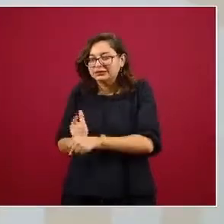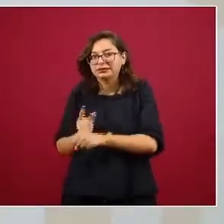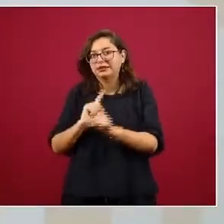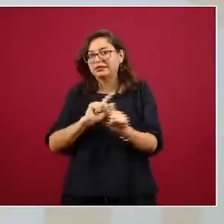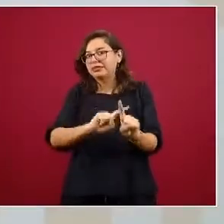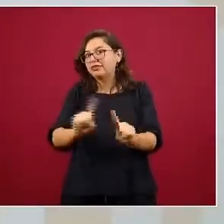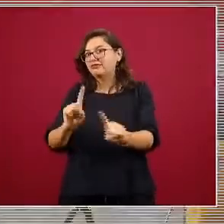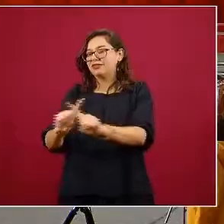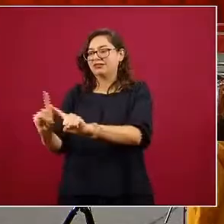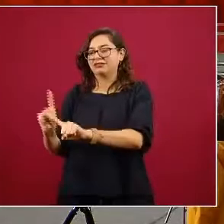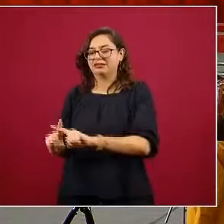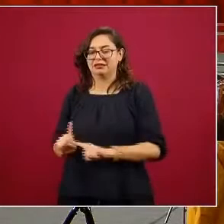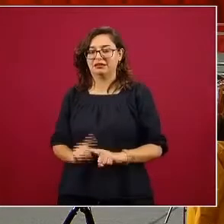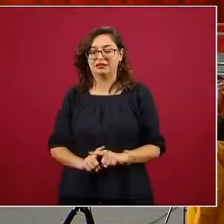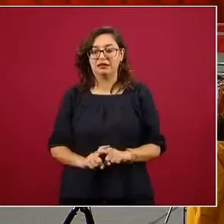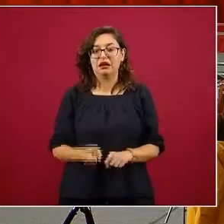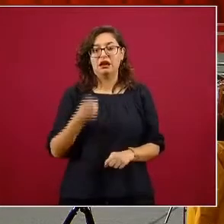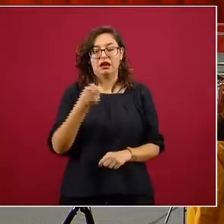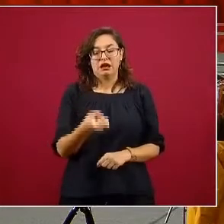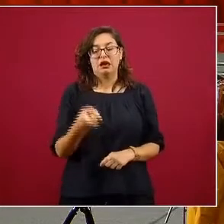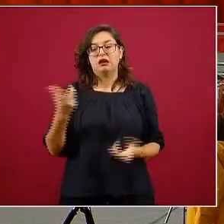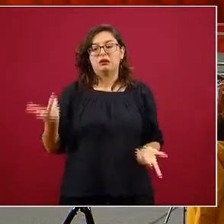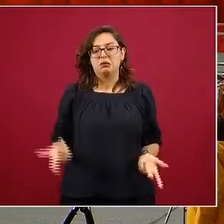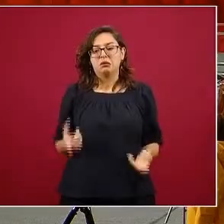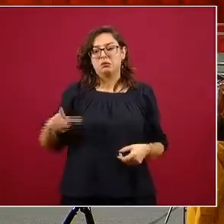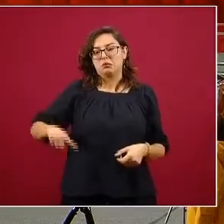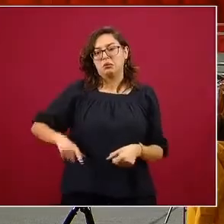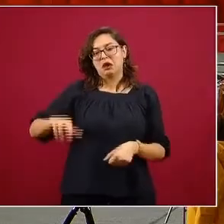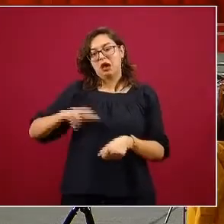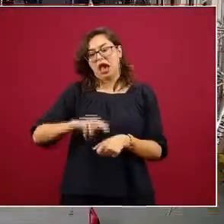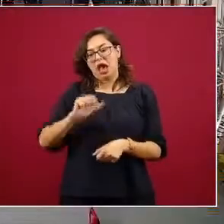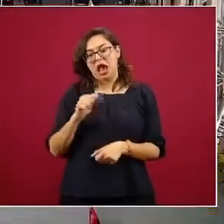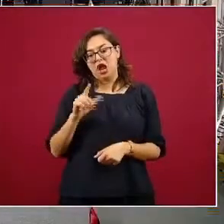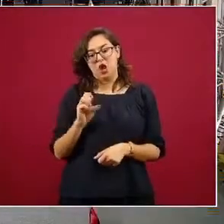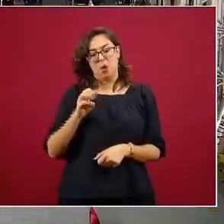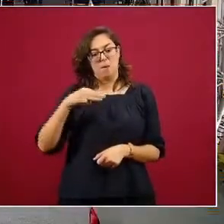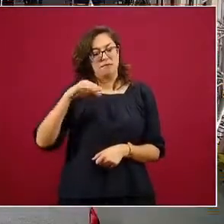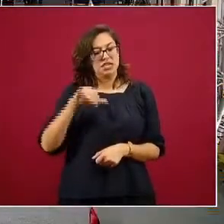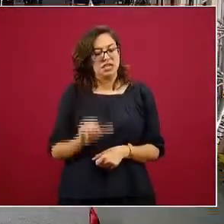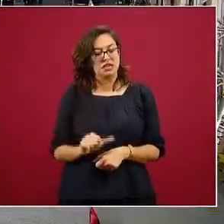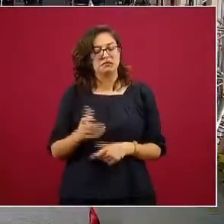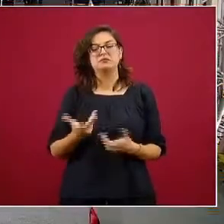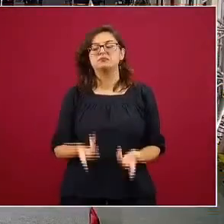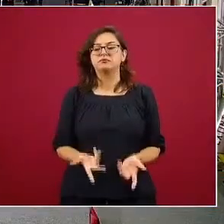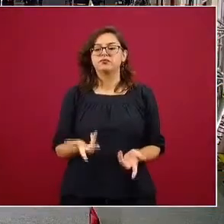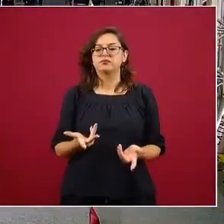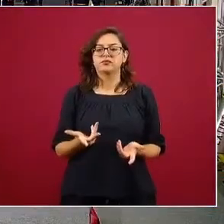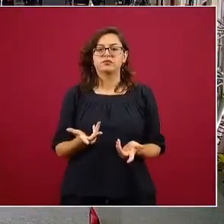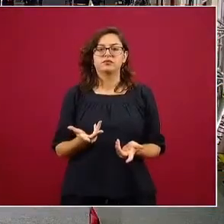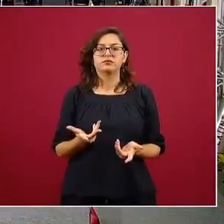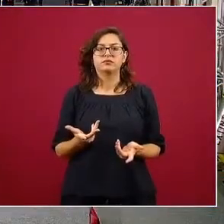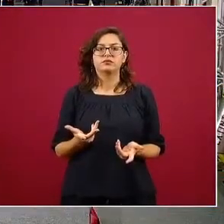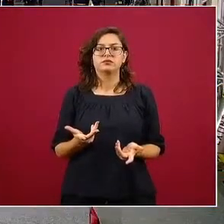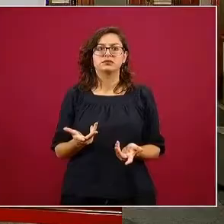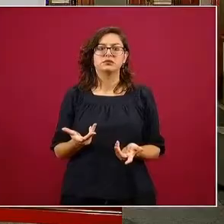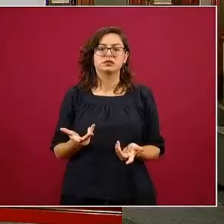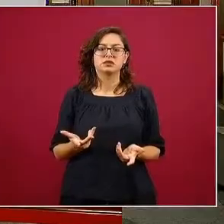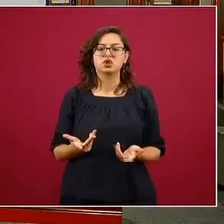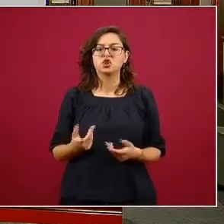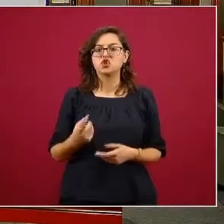doctor Alomía y varios hemos estado presentando periódicamente. En rojo pueden estar abierto